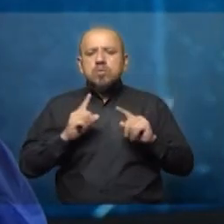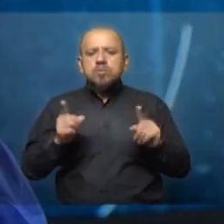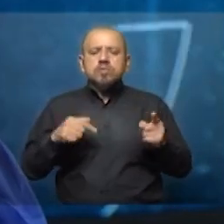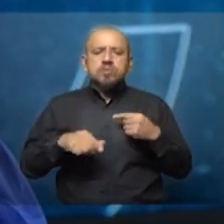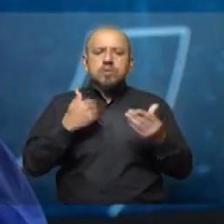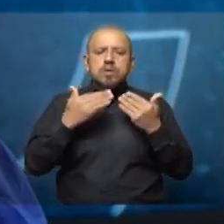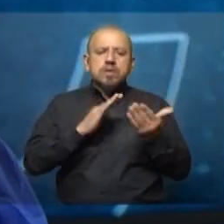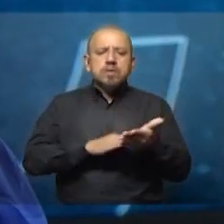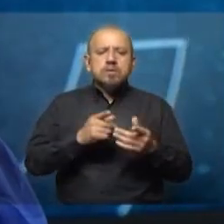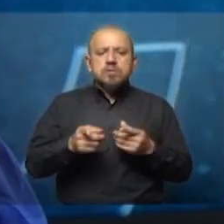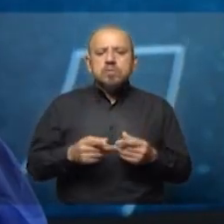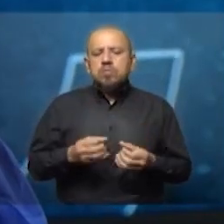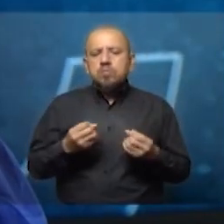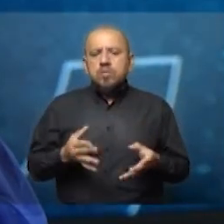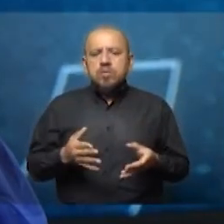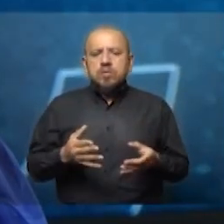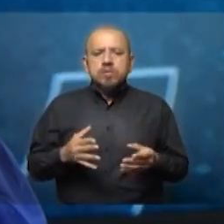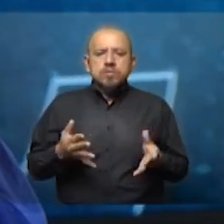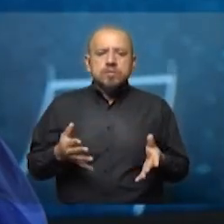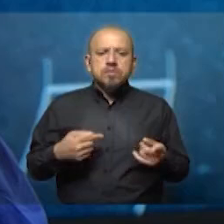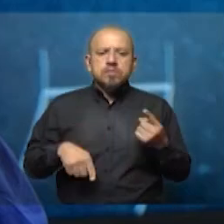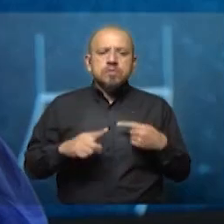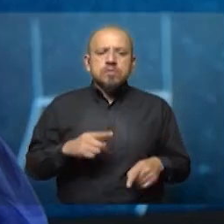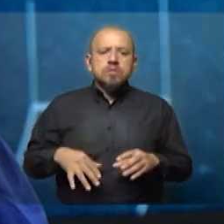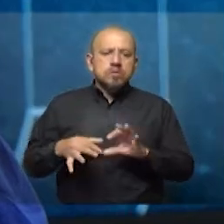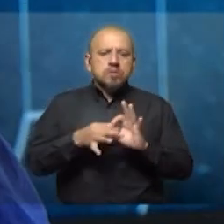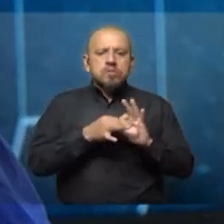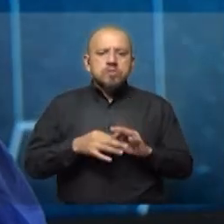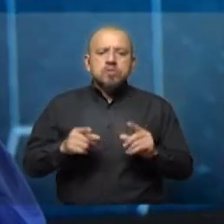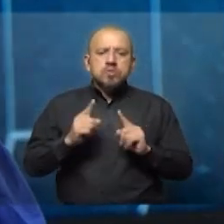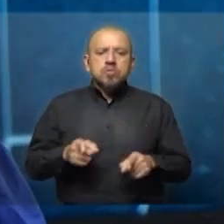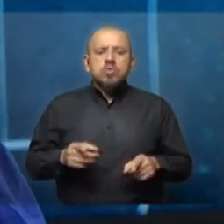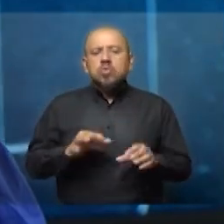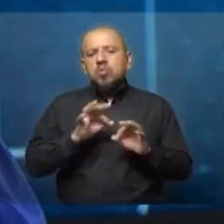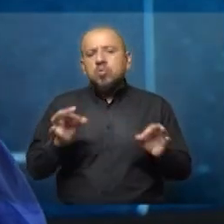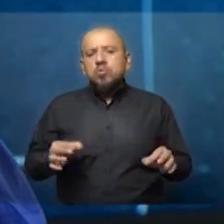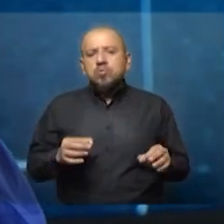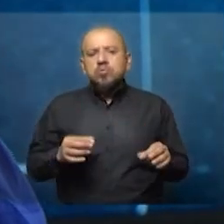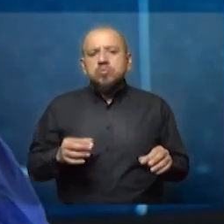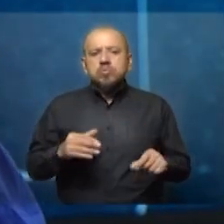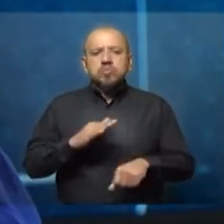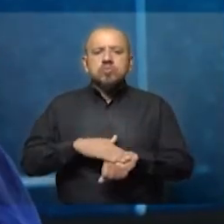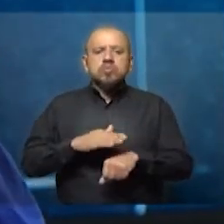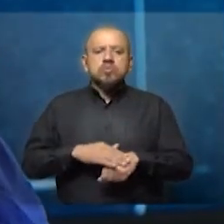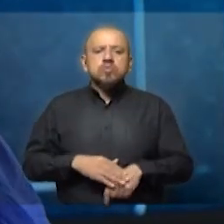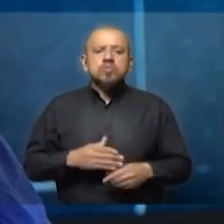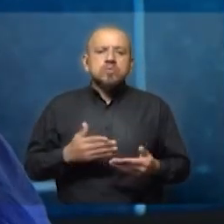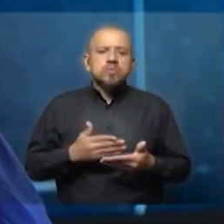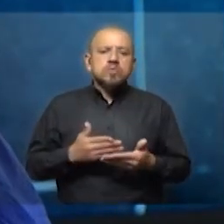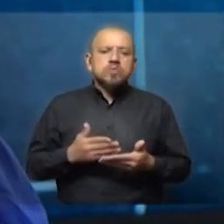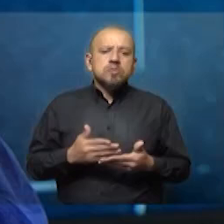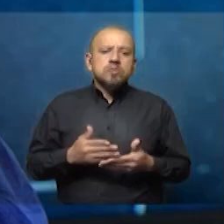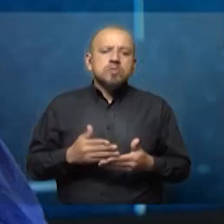no hablar de eso porque implica o una corresponsabilidad o también un hacerse cargo o un ser el poder por parte